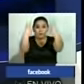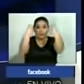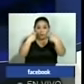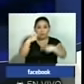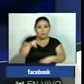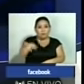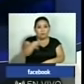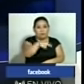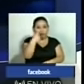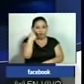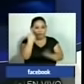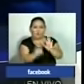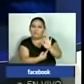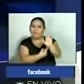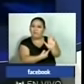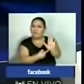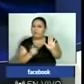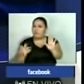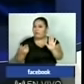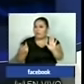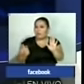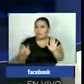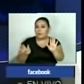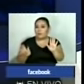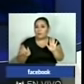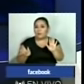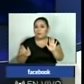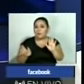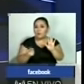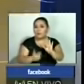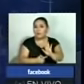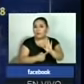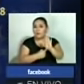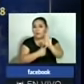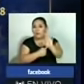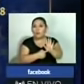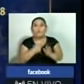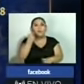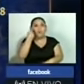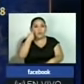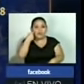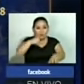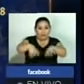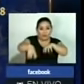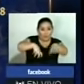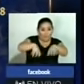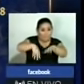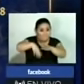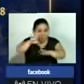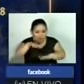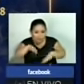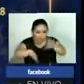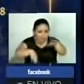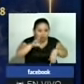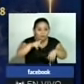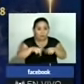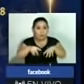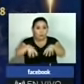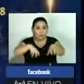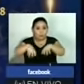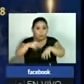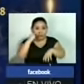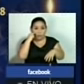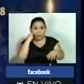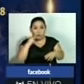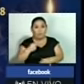queremos mostrar, les queremos dar a conocer cuáles son los departamentos más afectados por departamento. Ahí